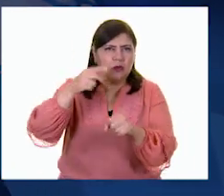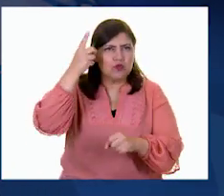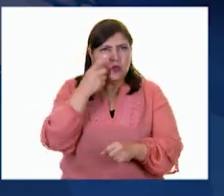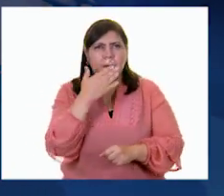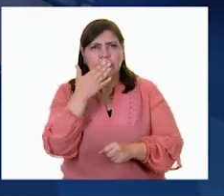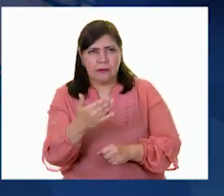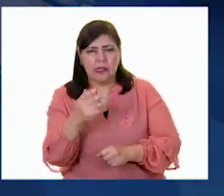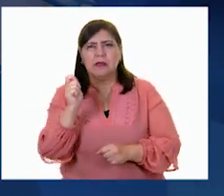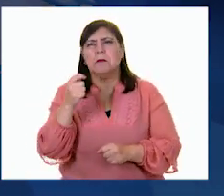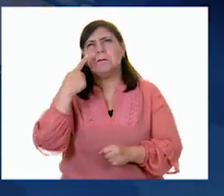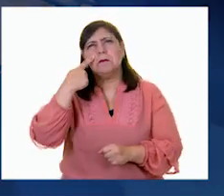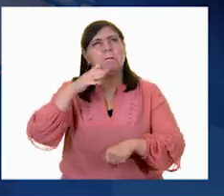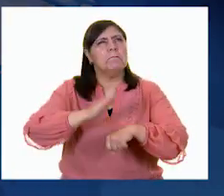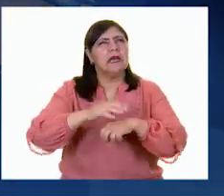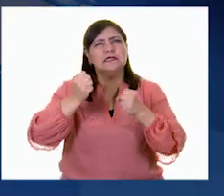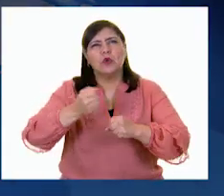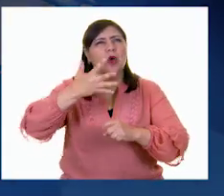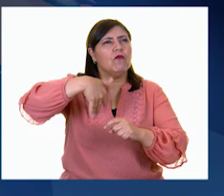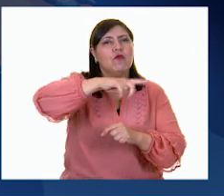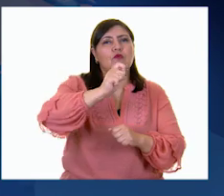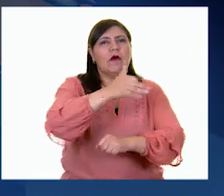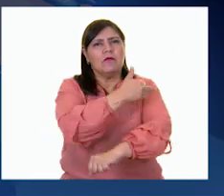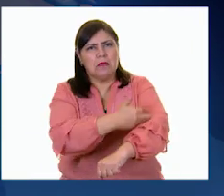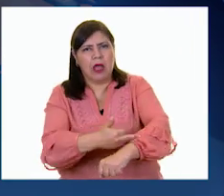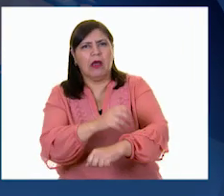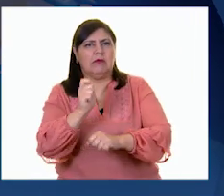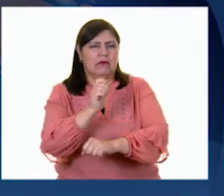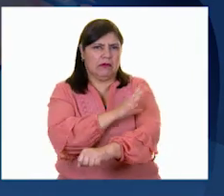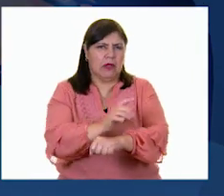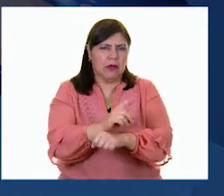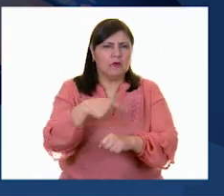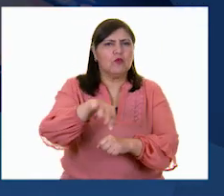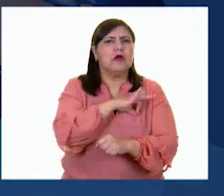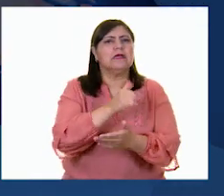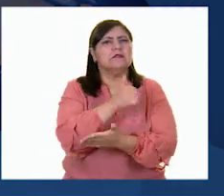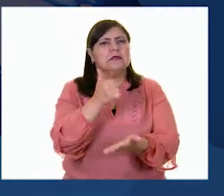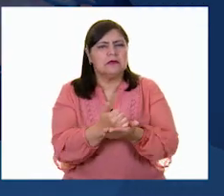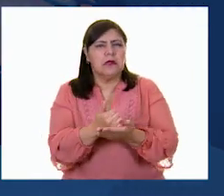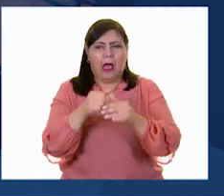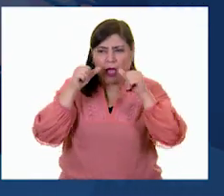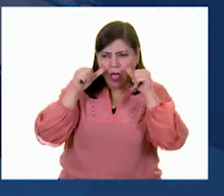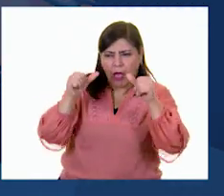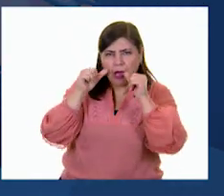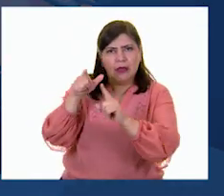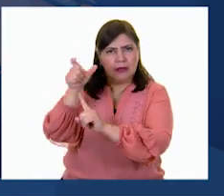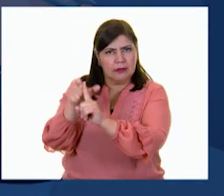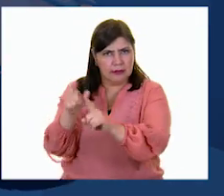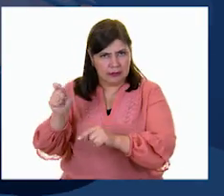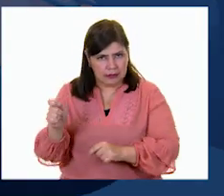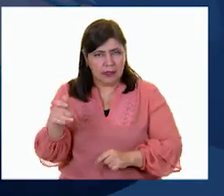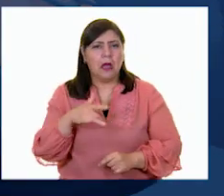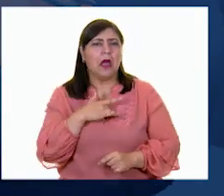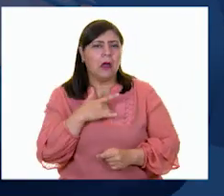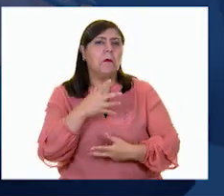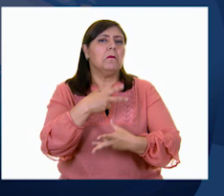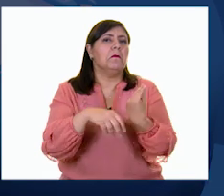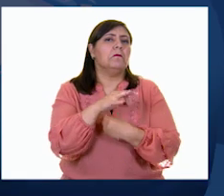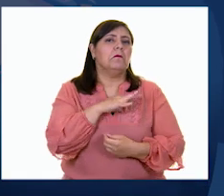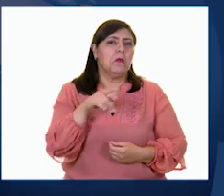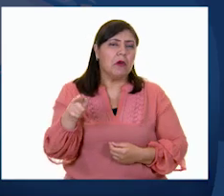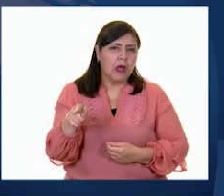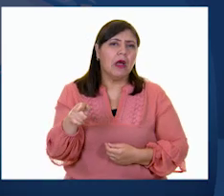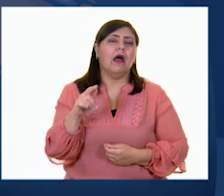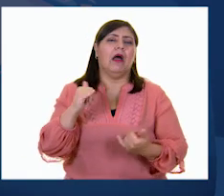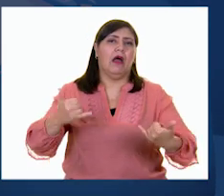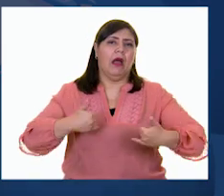buscar una familia conocida y honorable de las muchas que en esta ciudad se dedican a esta clase de negocios, pues de este modo se les evita